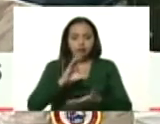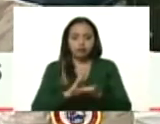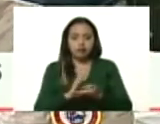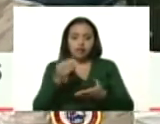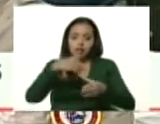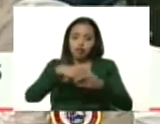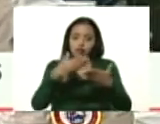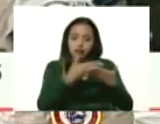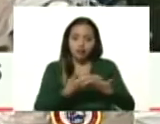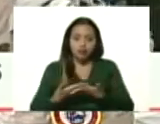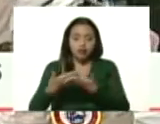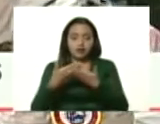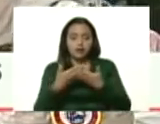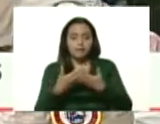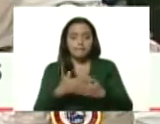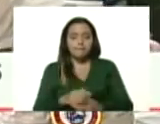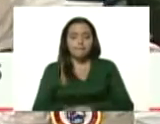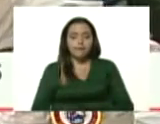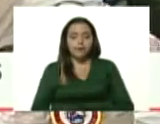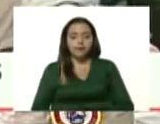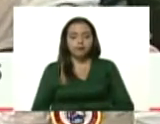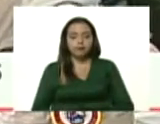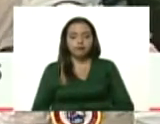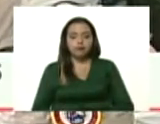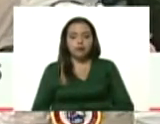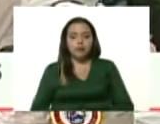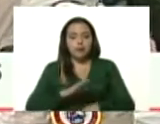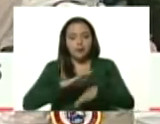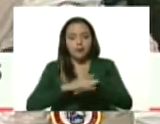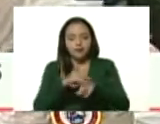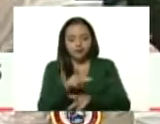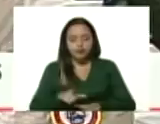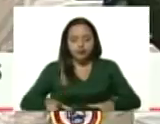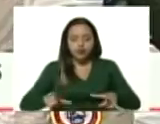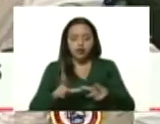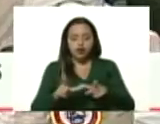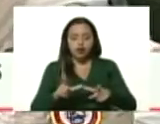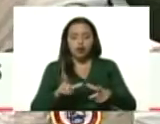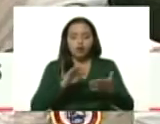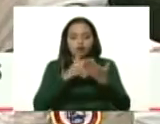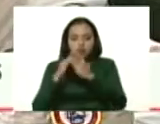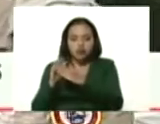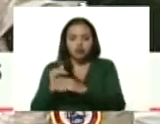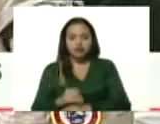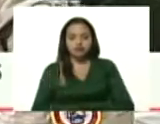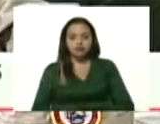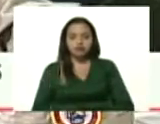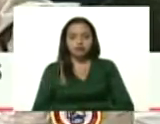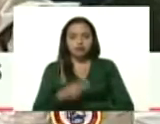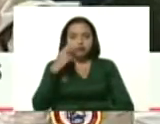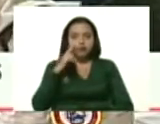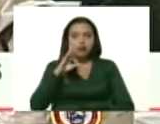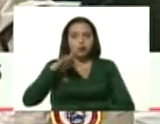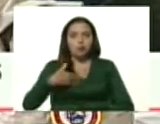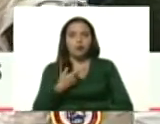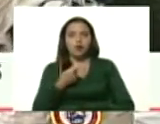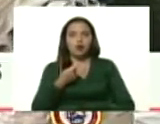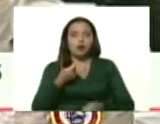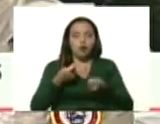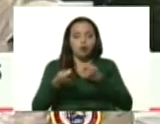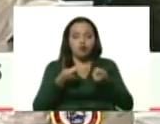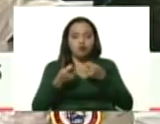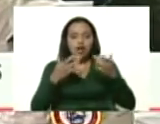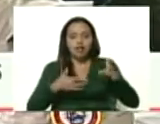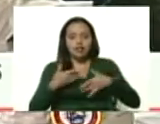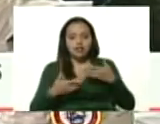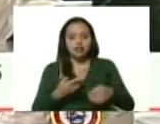escuelas. Por ser un epicentro de comunidad visible para poder controlar las